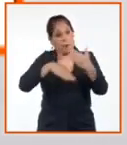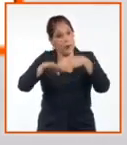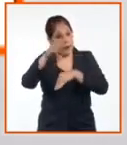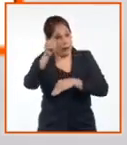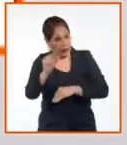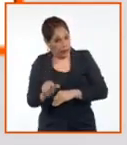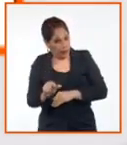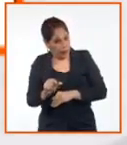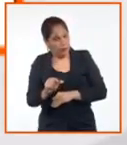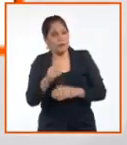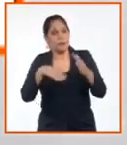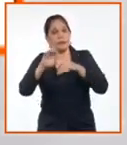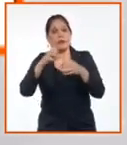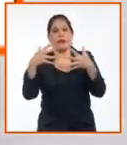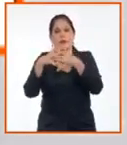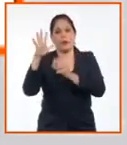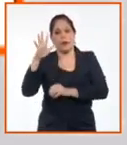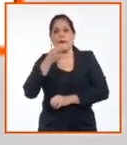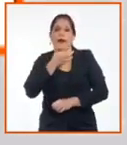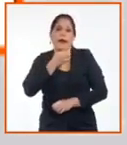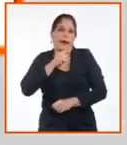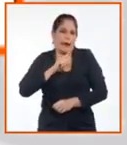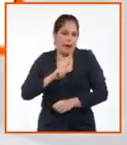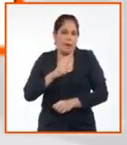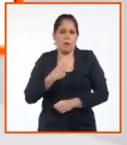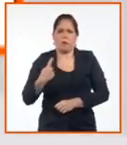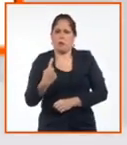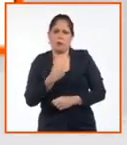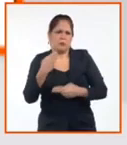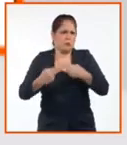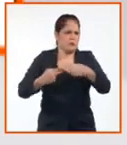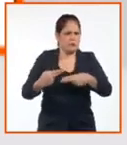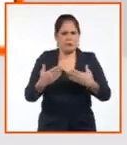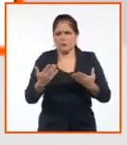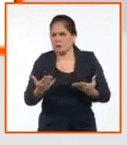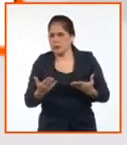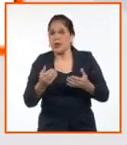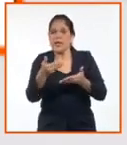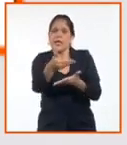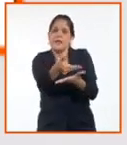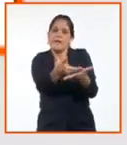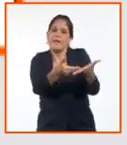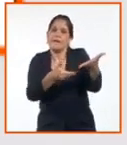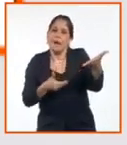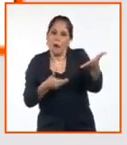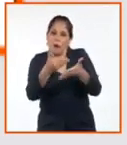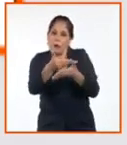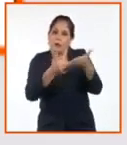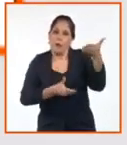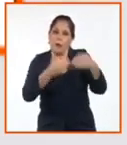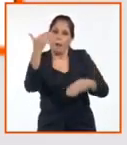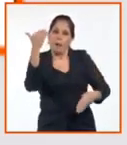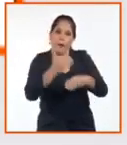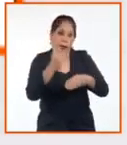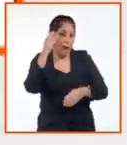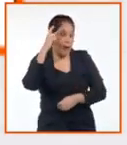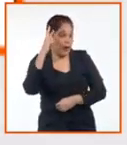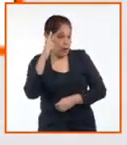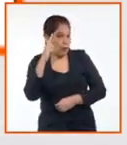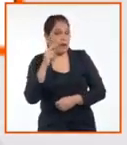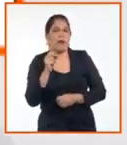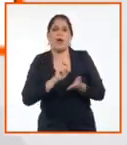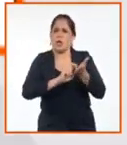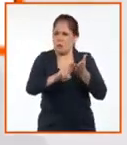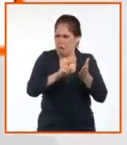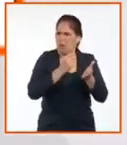el ministerio de relaciones exteriores es el informe que le enviamos todo esto ejemplo